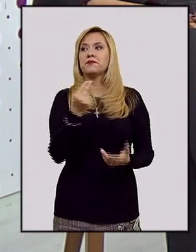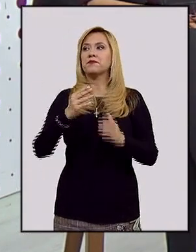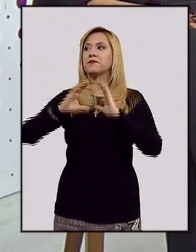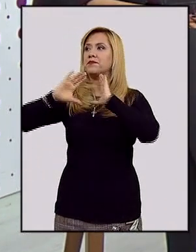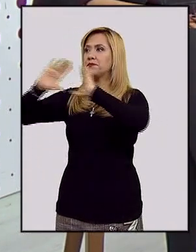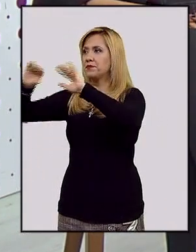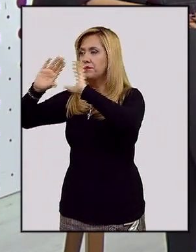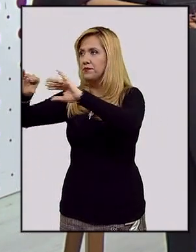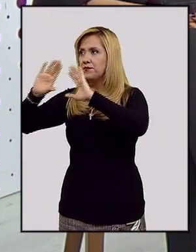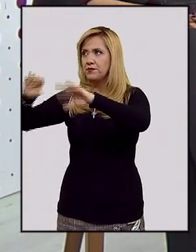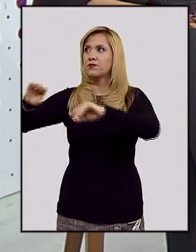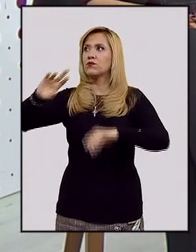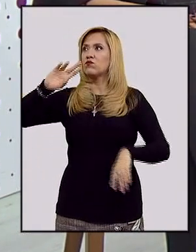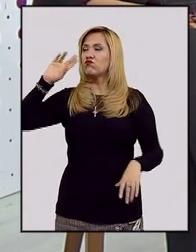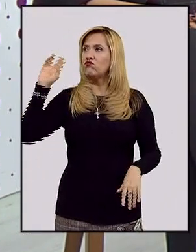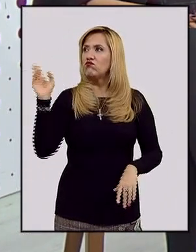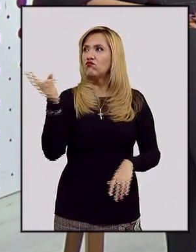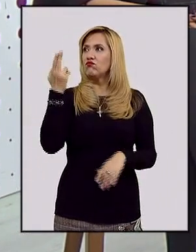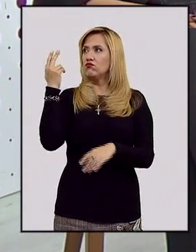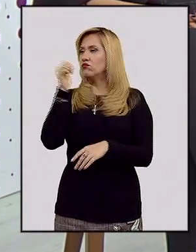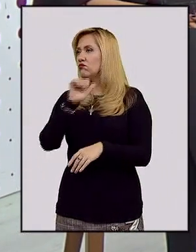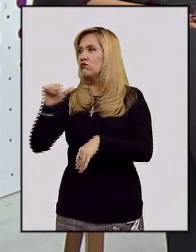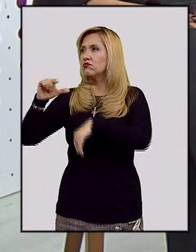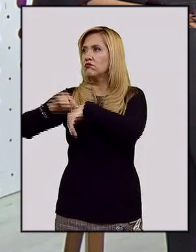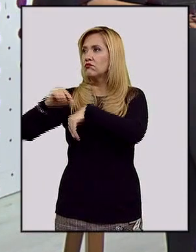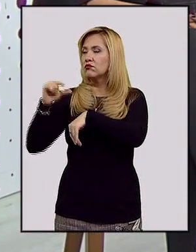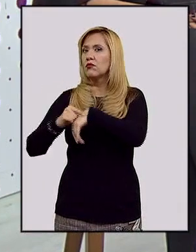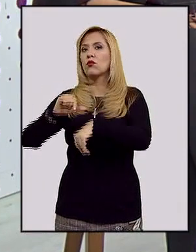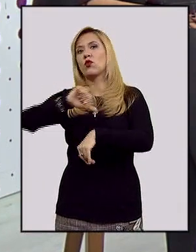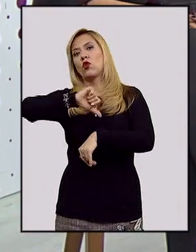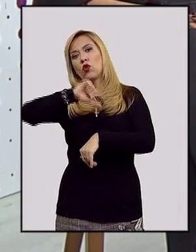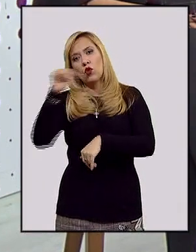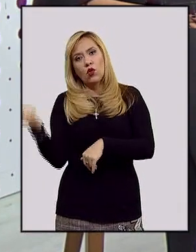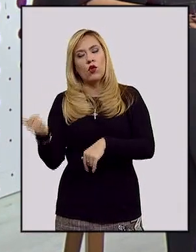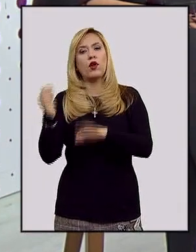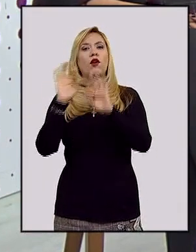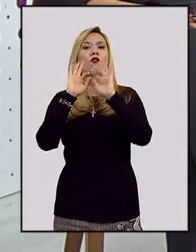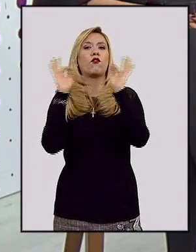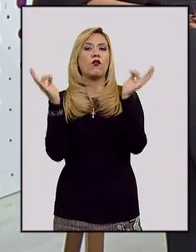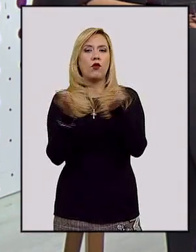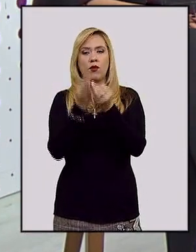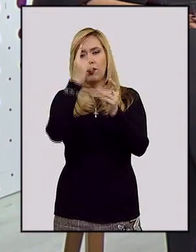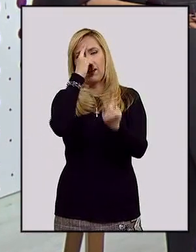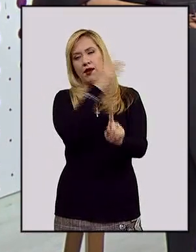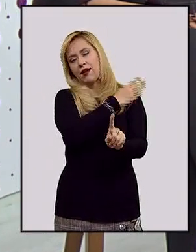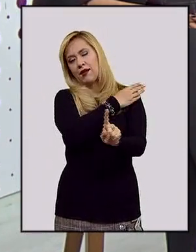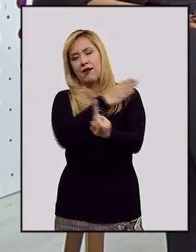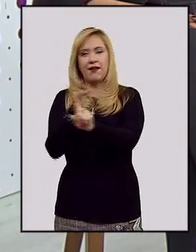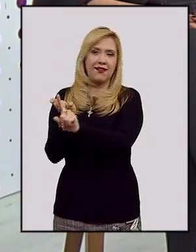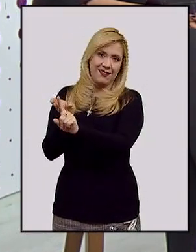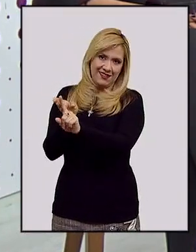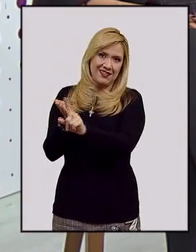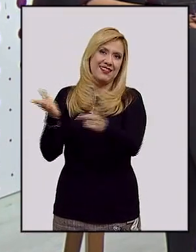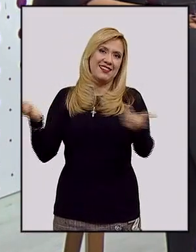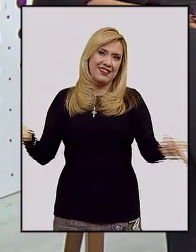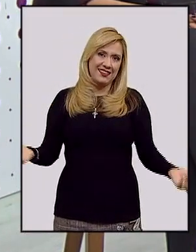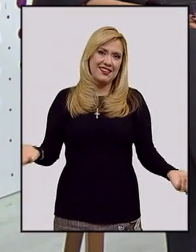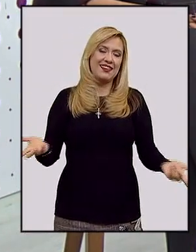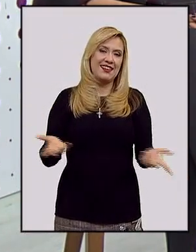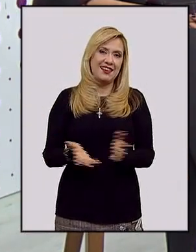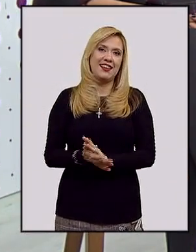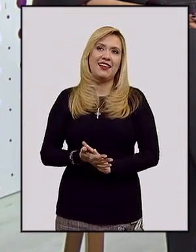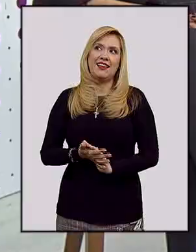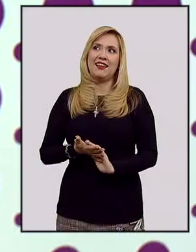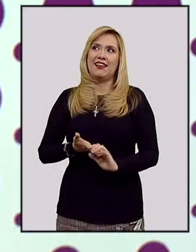los profesionales y las profesionales de la salud desde otro paradigma y empezar a cambiar el chip, digamos, ¿no?